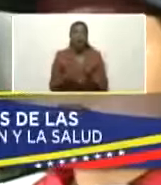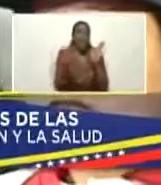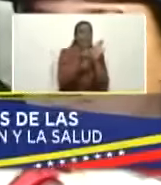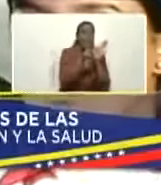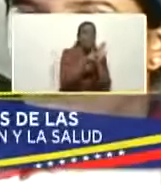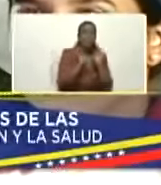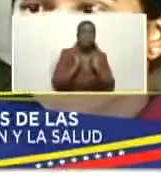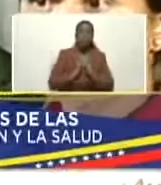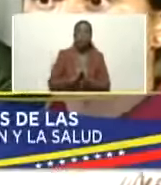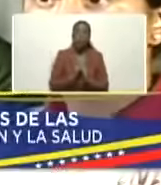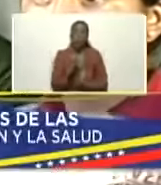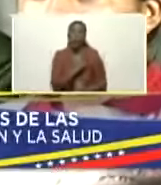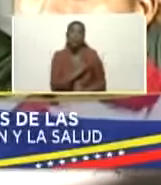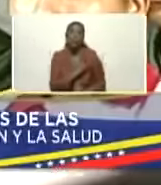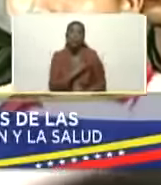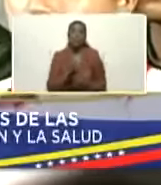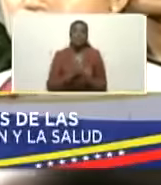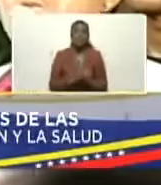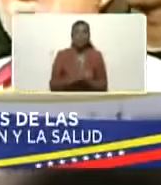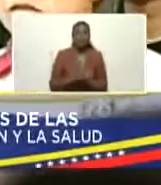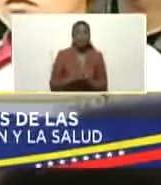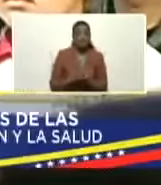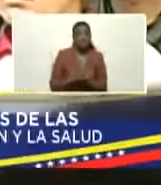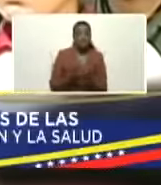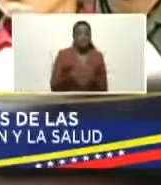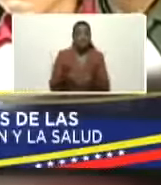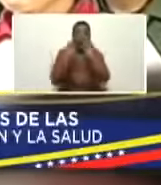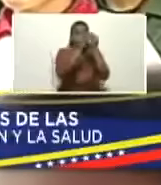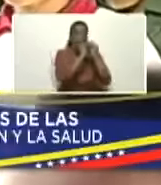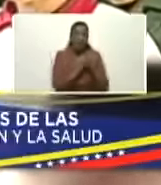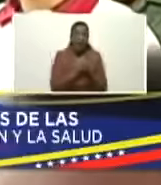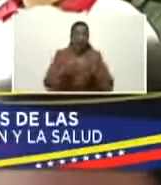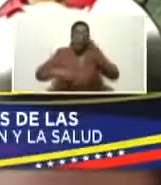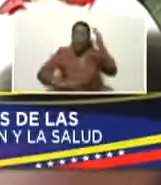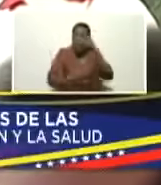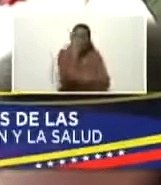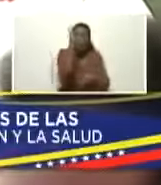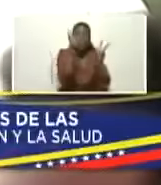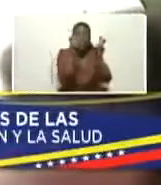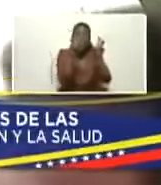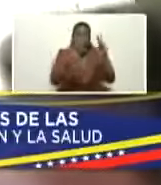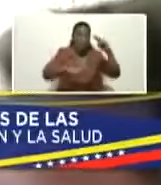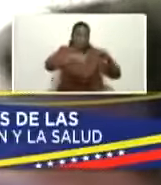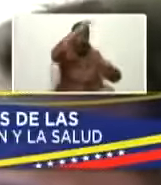liceos, universidades. Arreglado y construido nuevas, además.